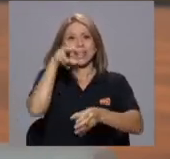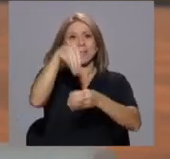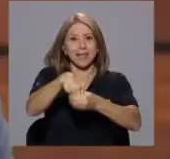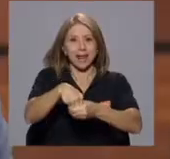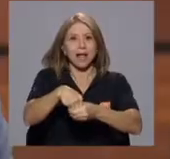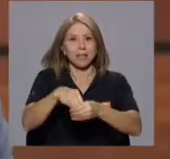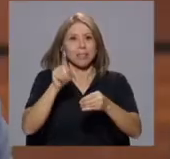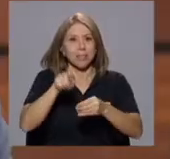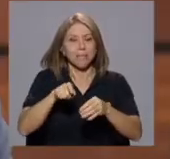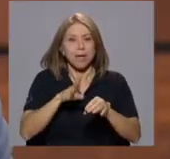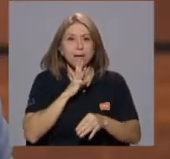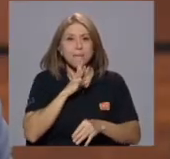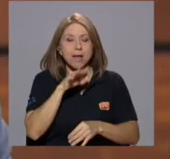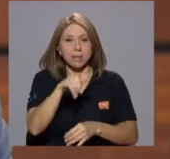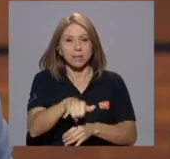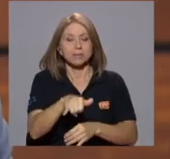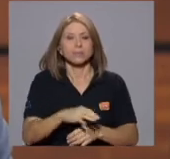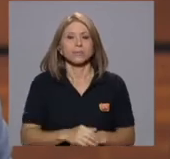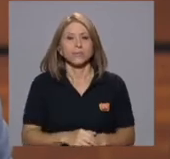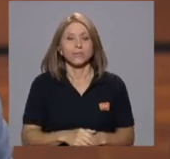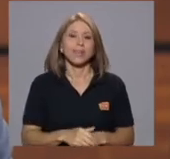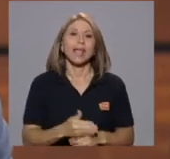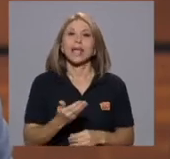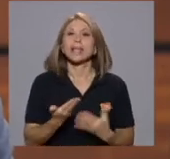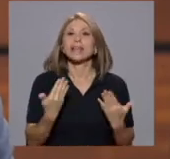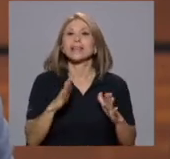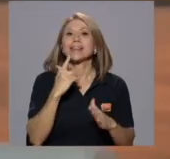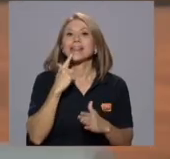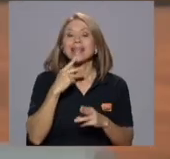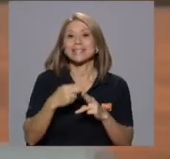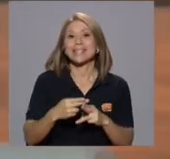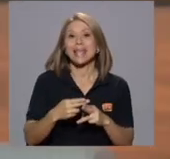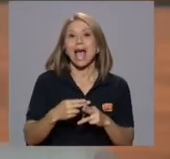tapete. Decía Hans Dietrich, un